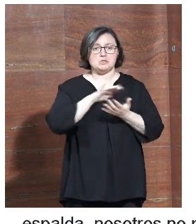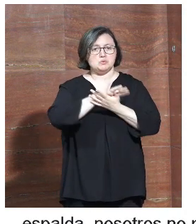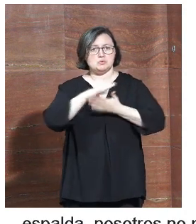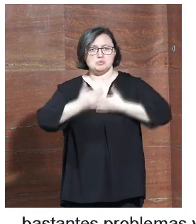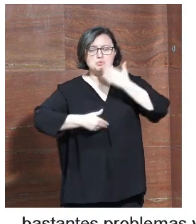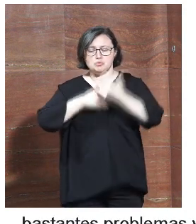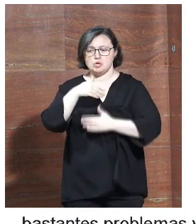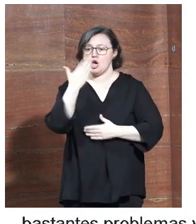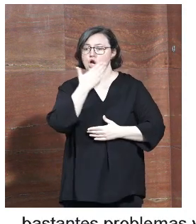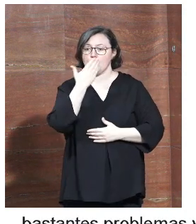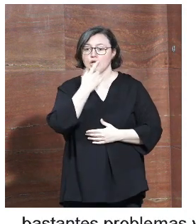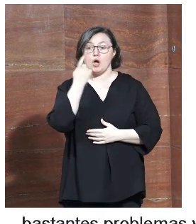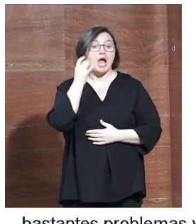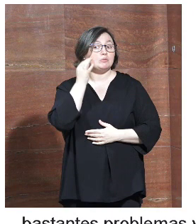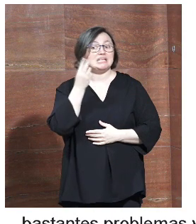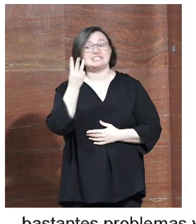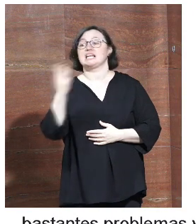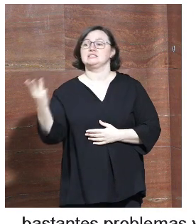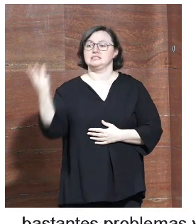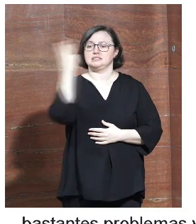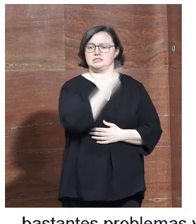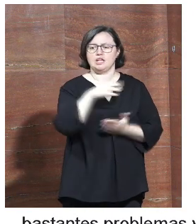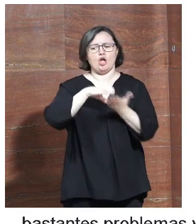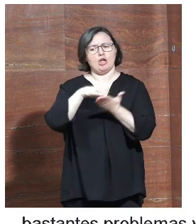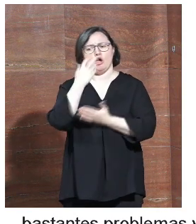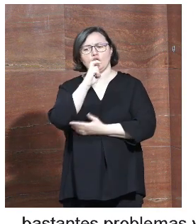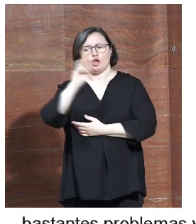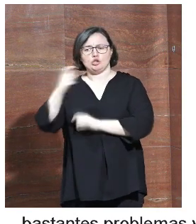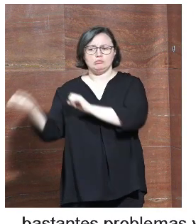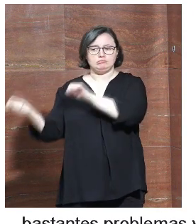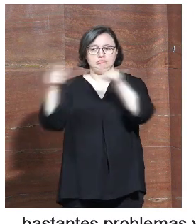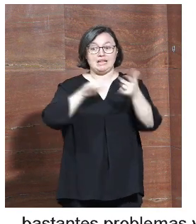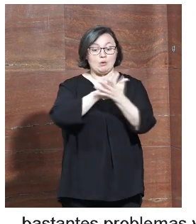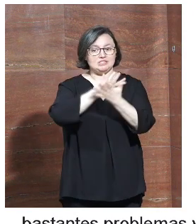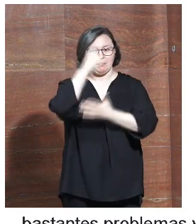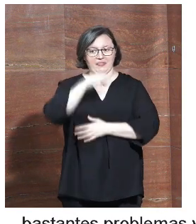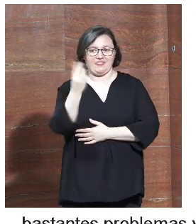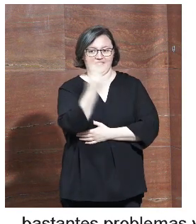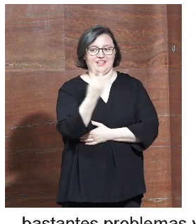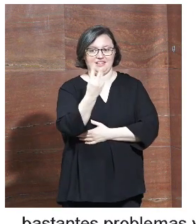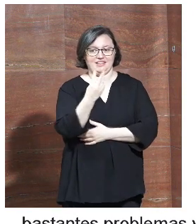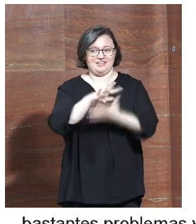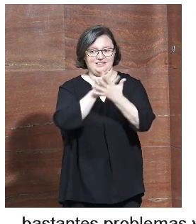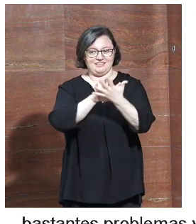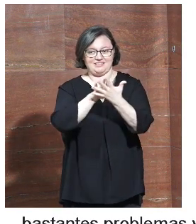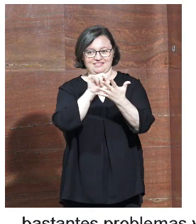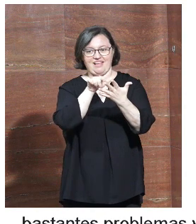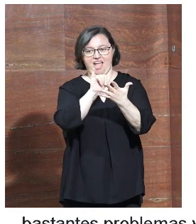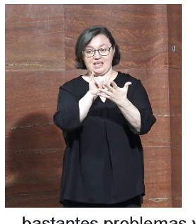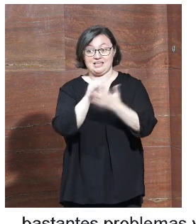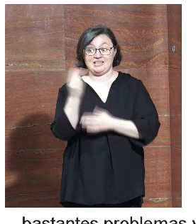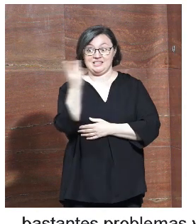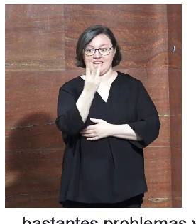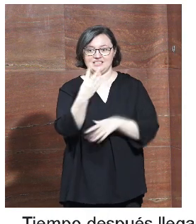colegio 3 alumnas que venían de otro centro que sabían lengua de signos. Y ellas